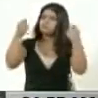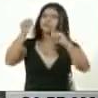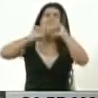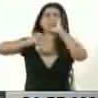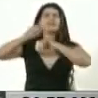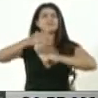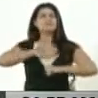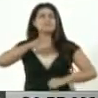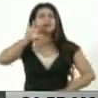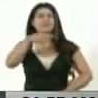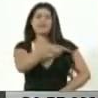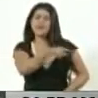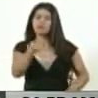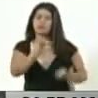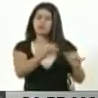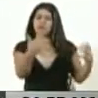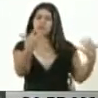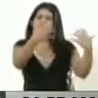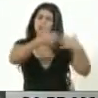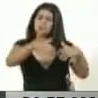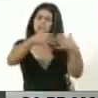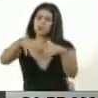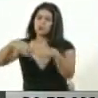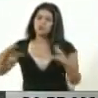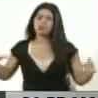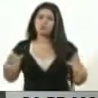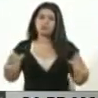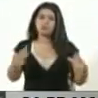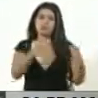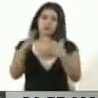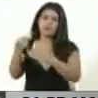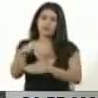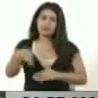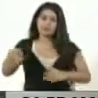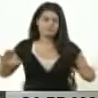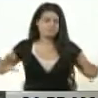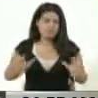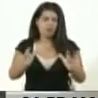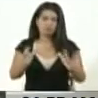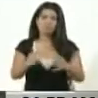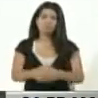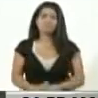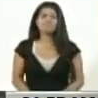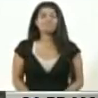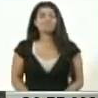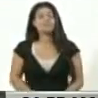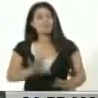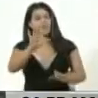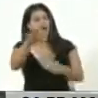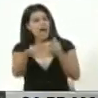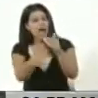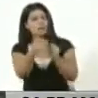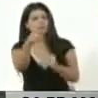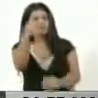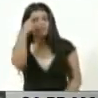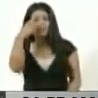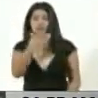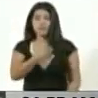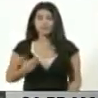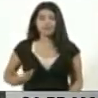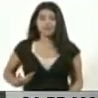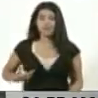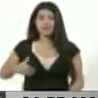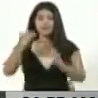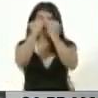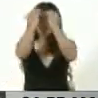yo quería hacer una acotación, que nosotros debemos recordar también que el presidente Evo Morales también tuvo que suspender